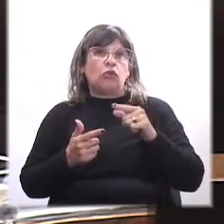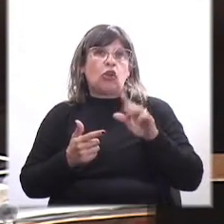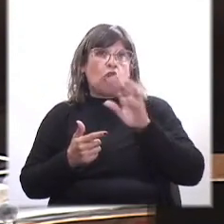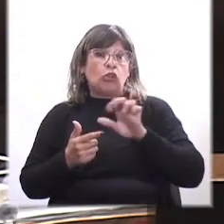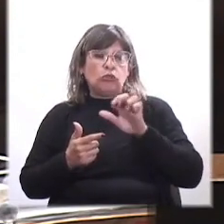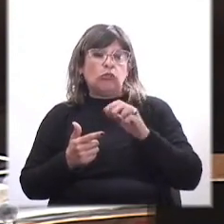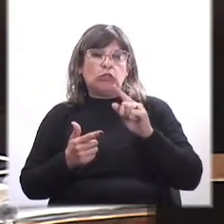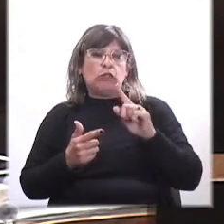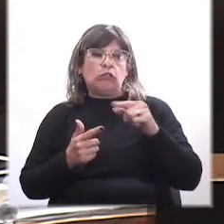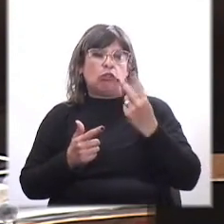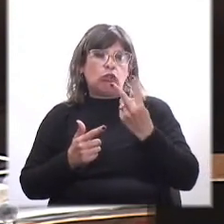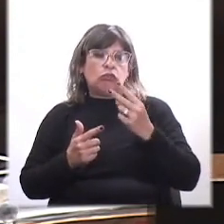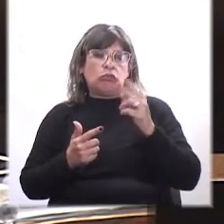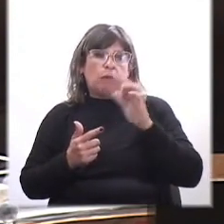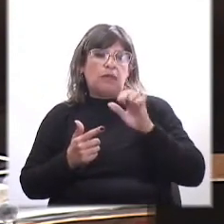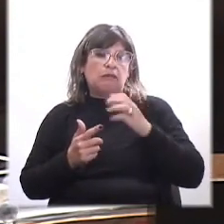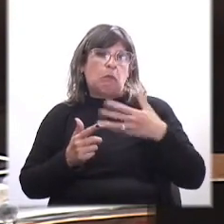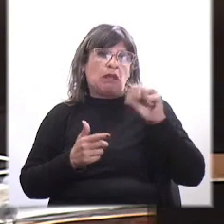con OAS.